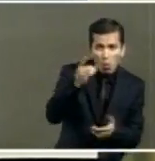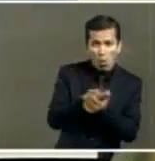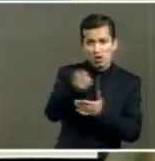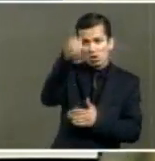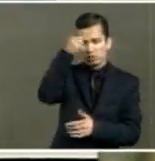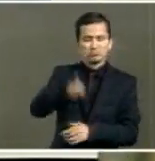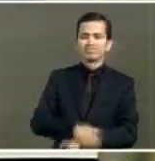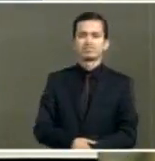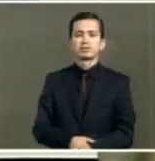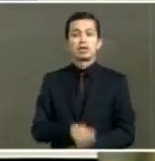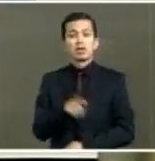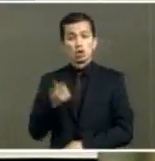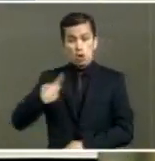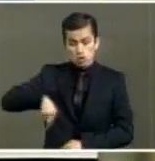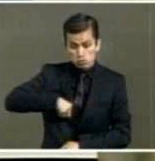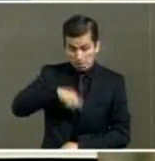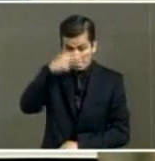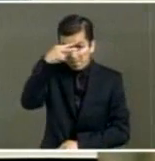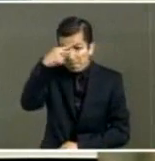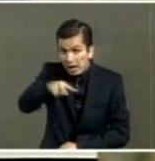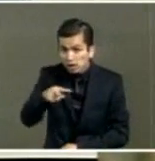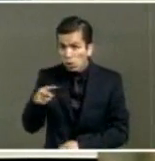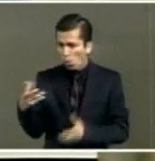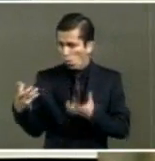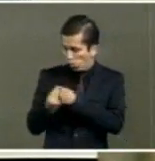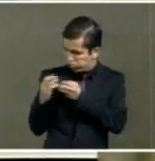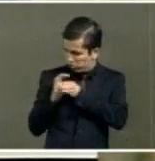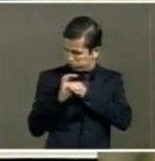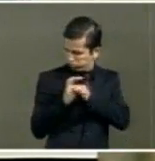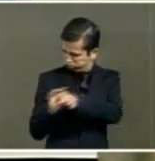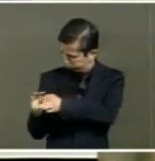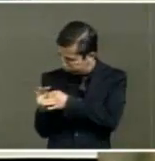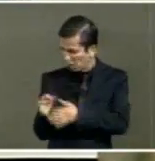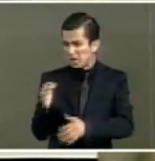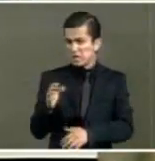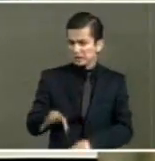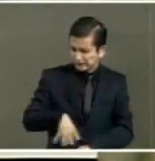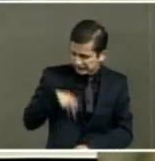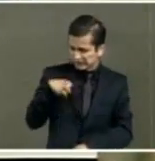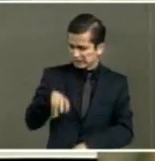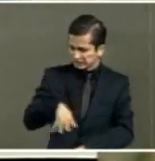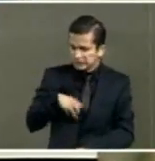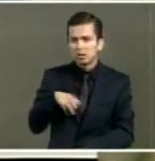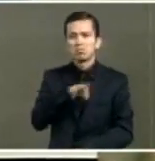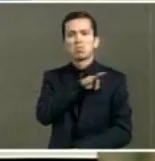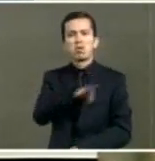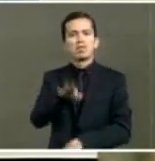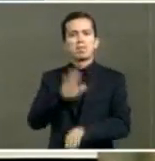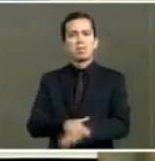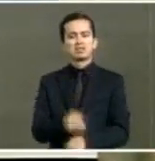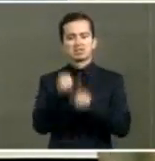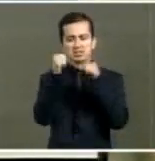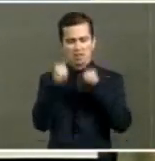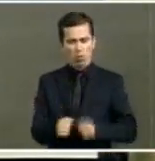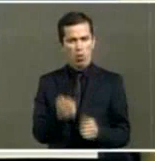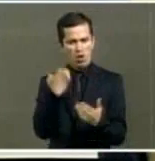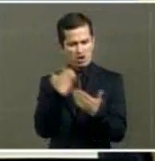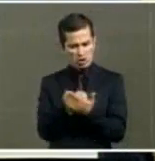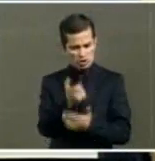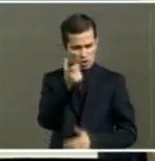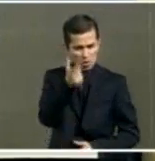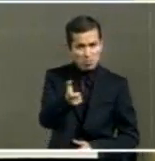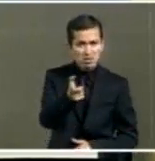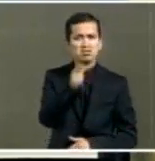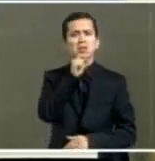de esfuerzos de todos los mexicanos ha permitido consolidar la estabilidad económica, fortalecer las